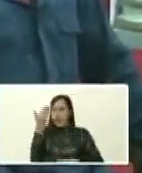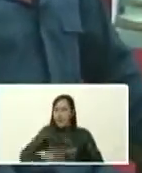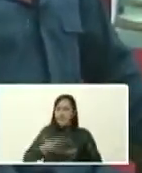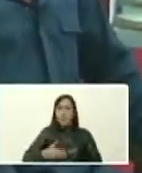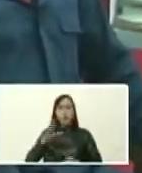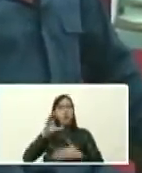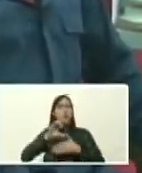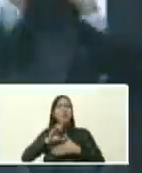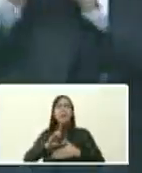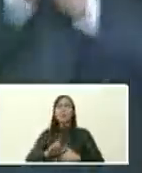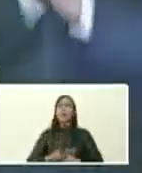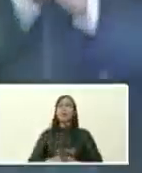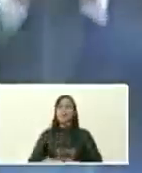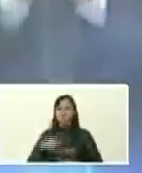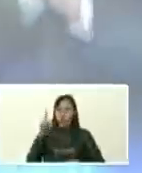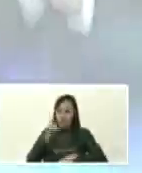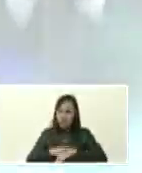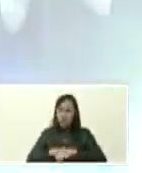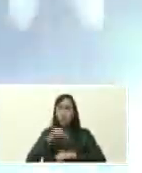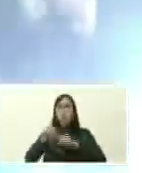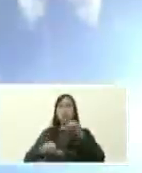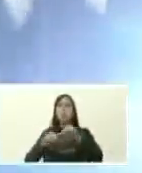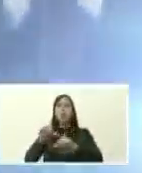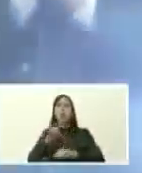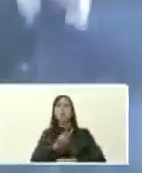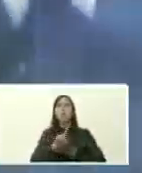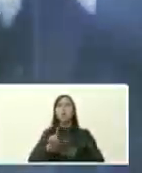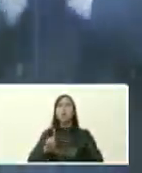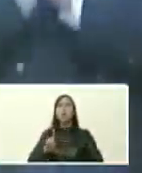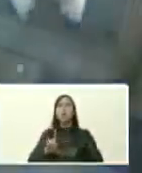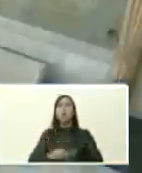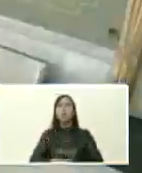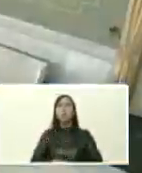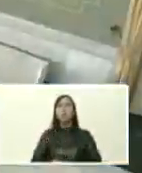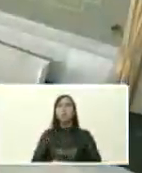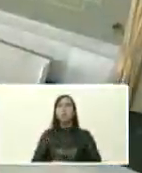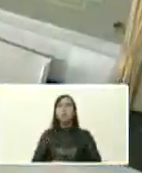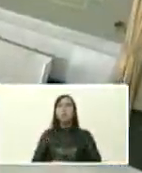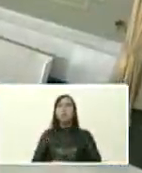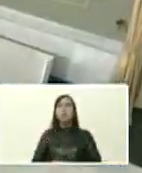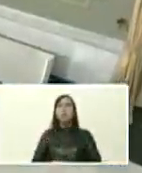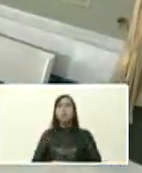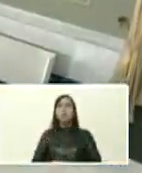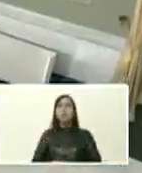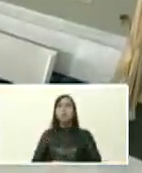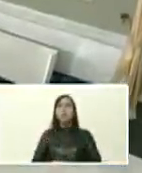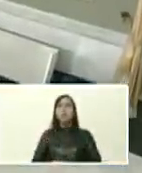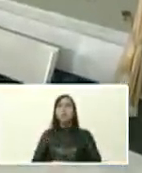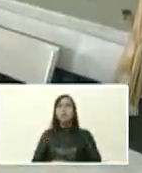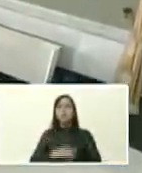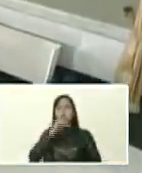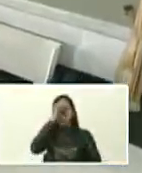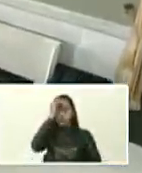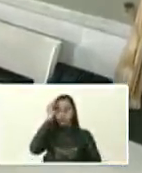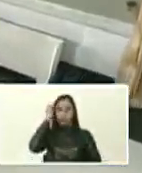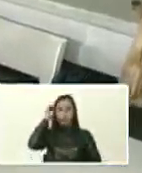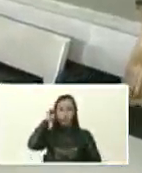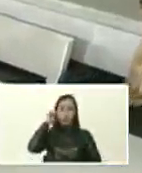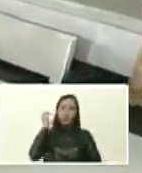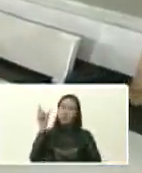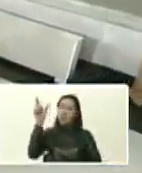Sudamérica y de este tiempo, del siglo XXI. Néstor